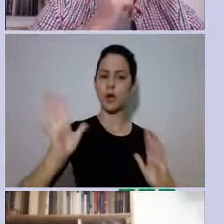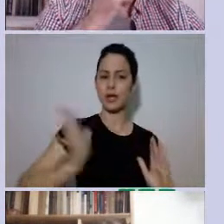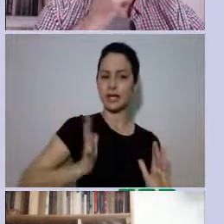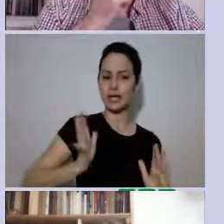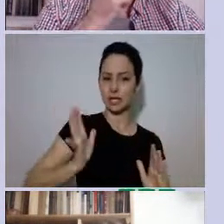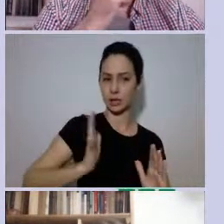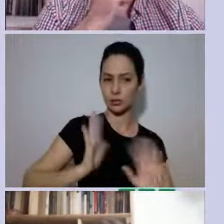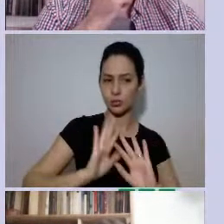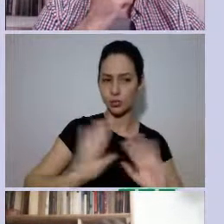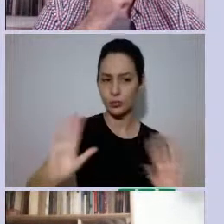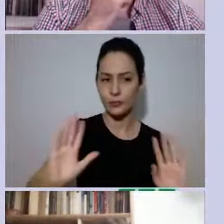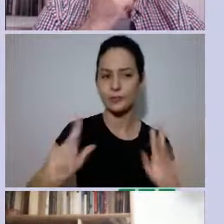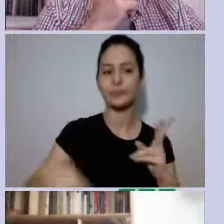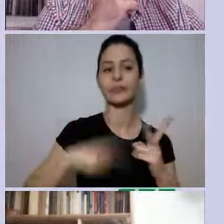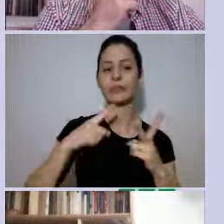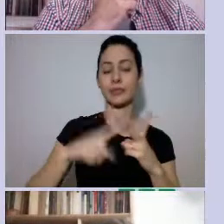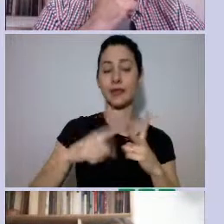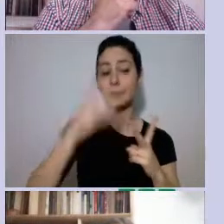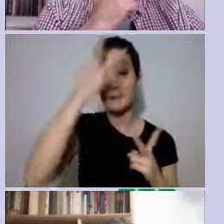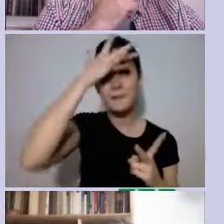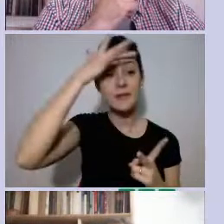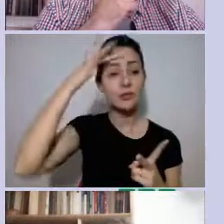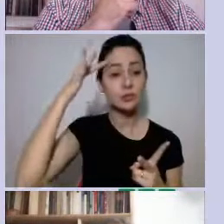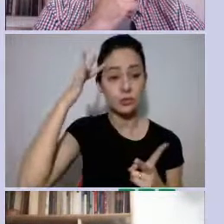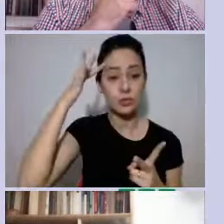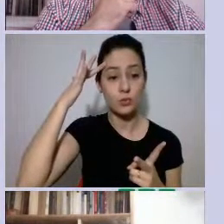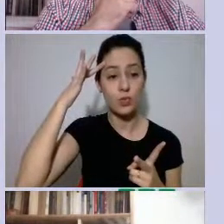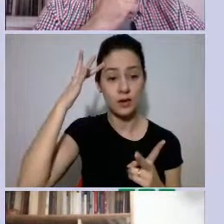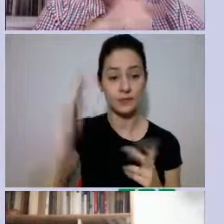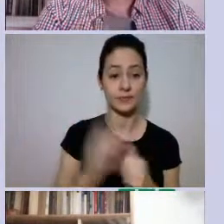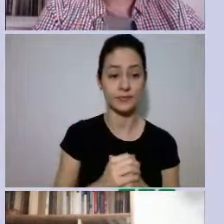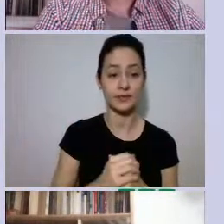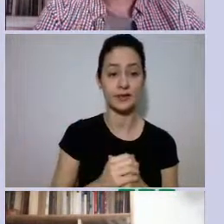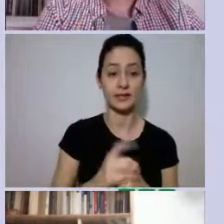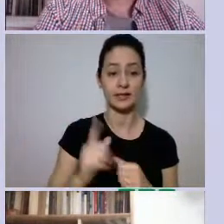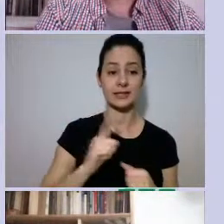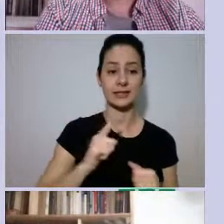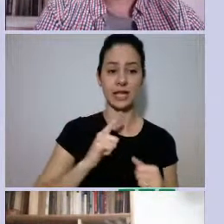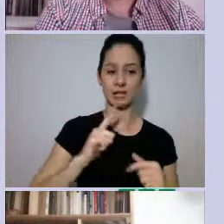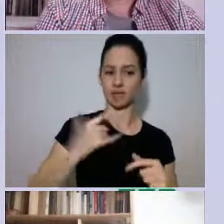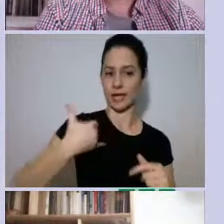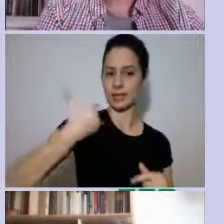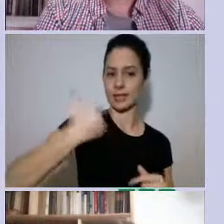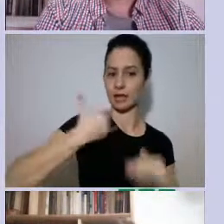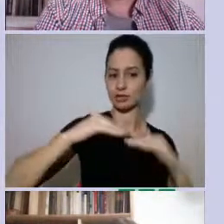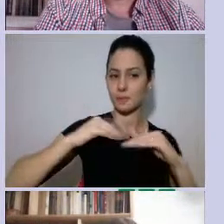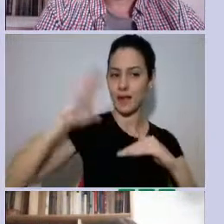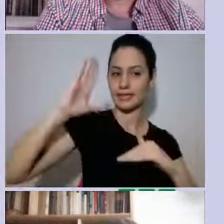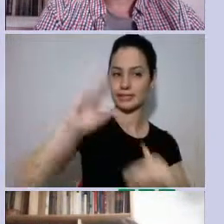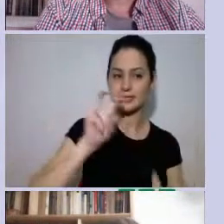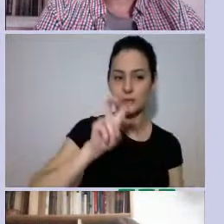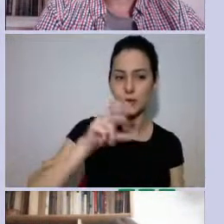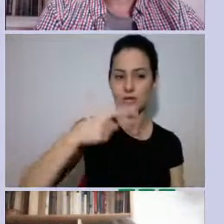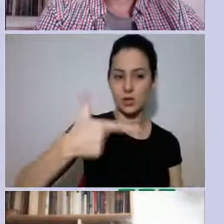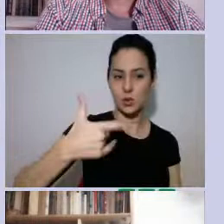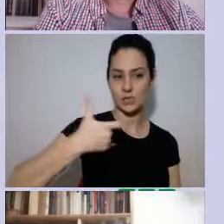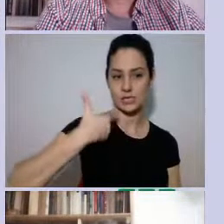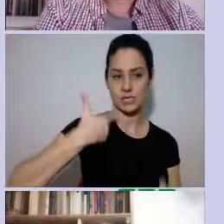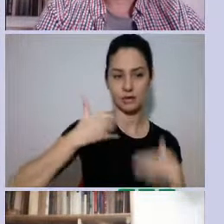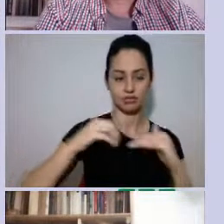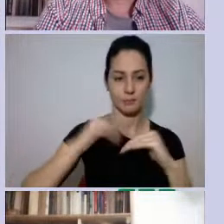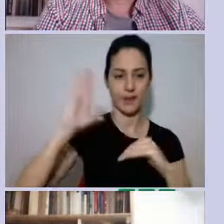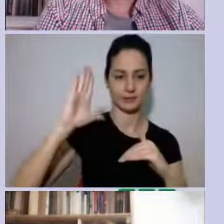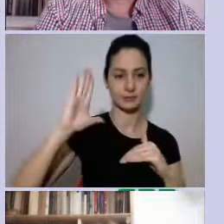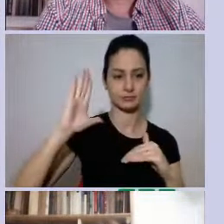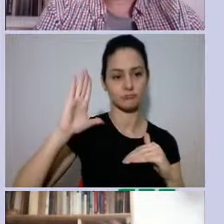reservado a personas que ya estaban, que ya tenían una edad avanzada, más de 52 años, según